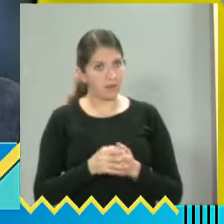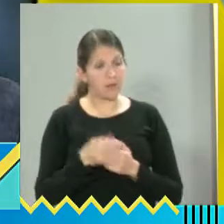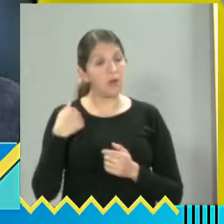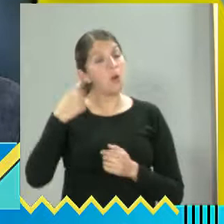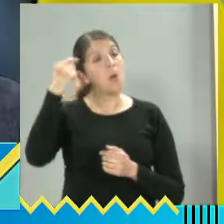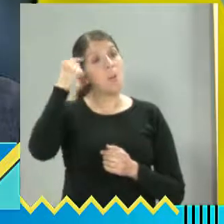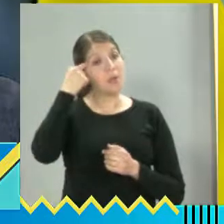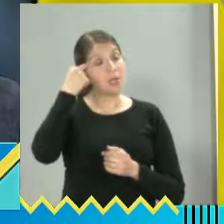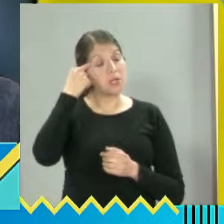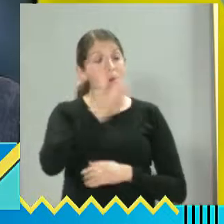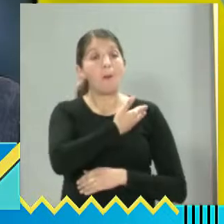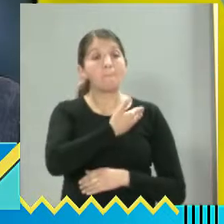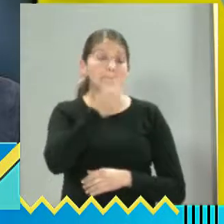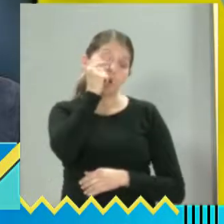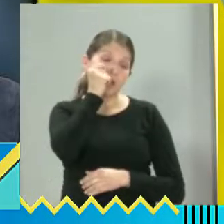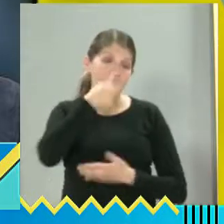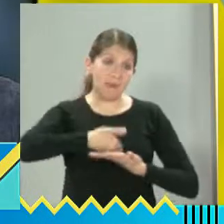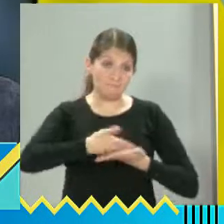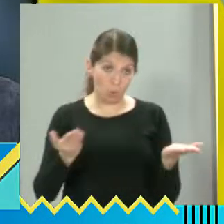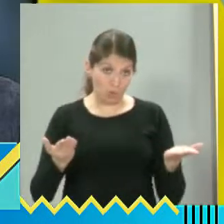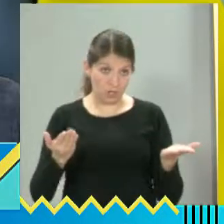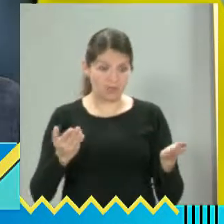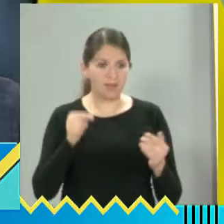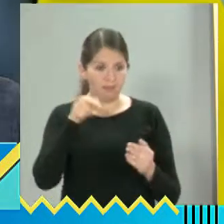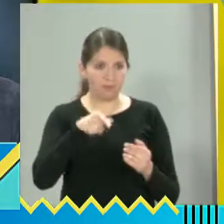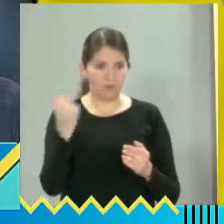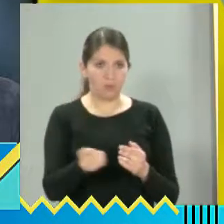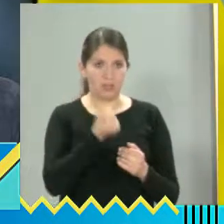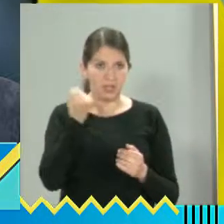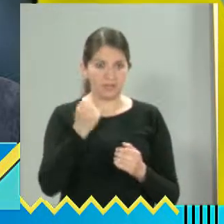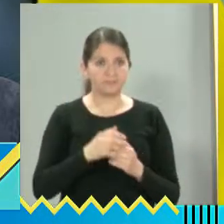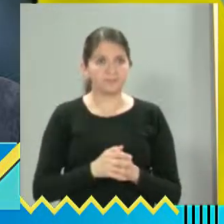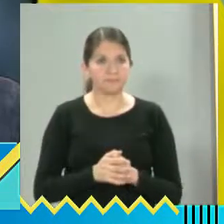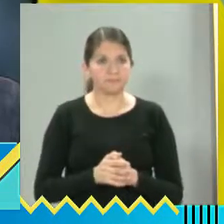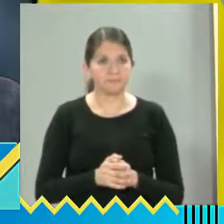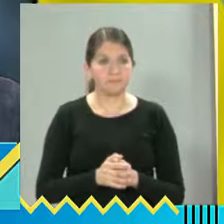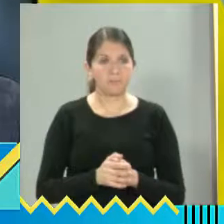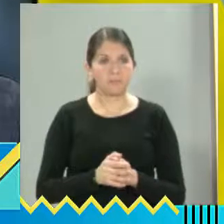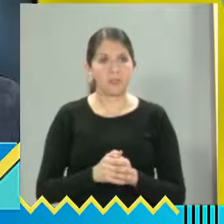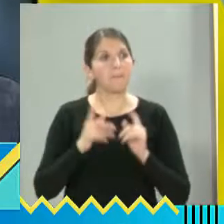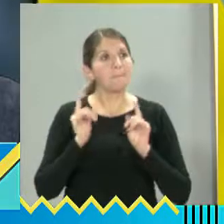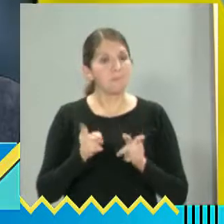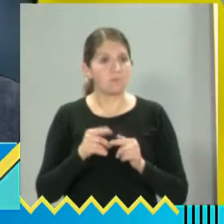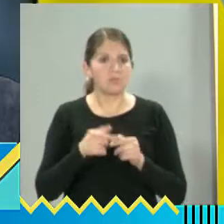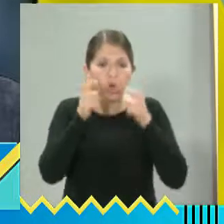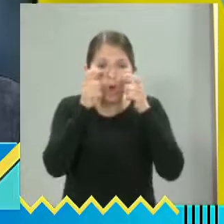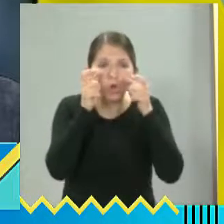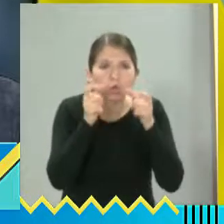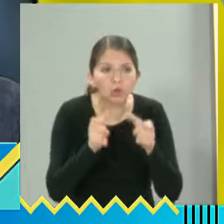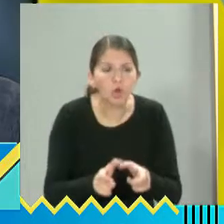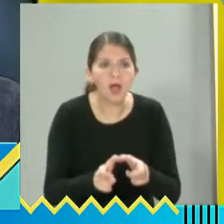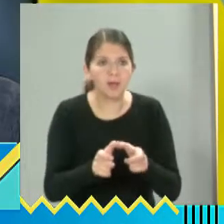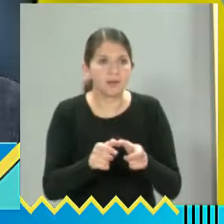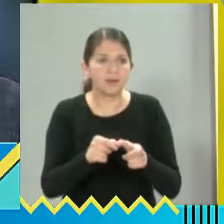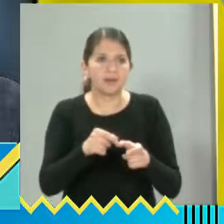de las políticas públicas. El paternalismo libertario, este que hablaba Gisela de Thaler, tiene